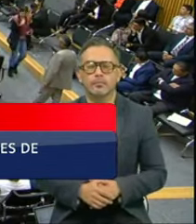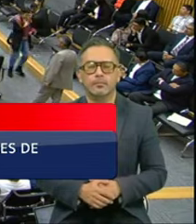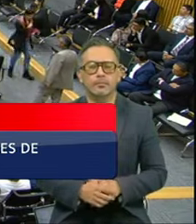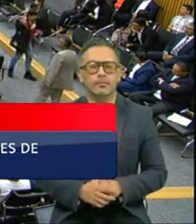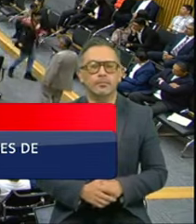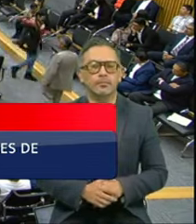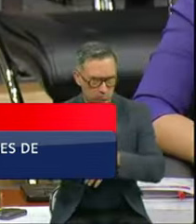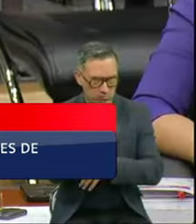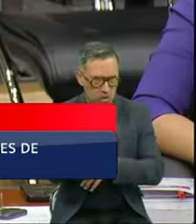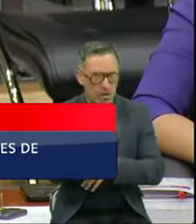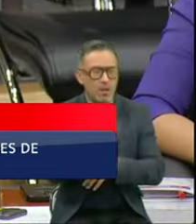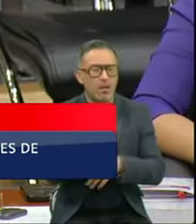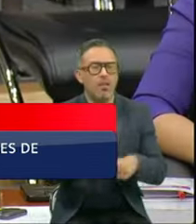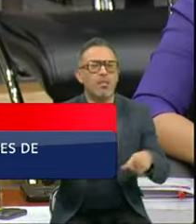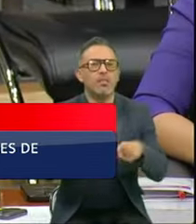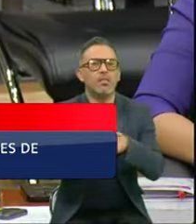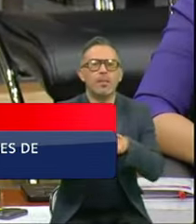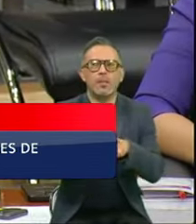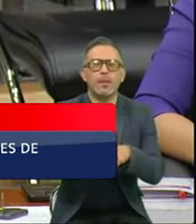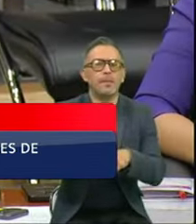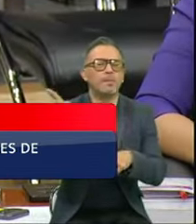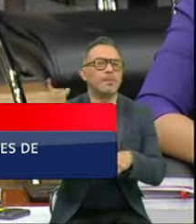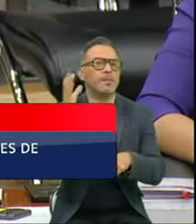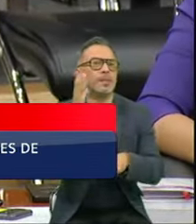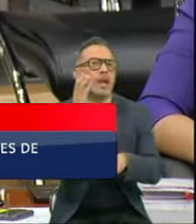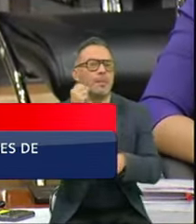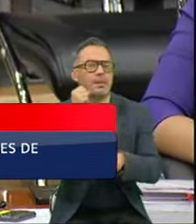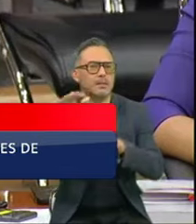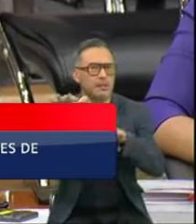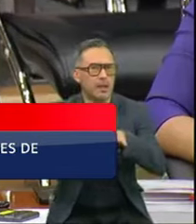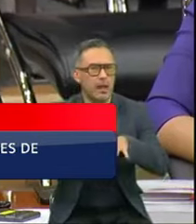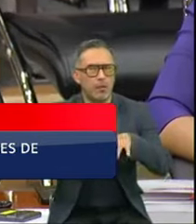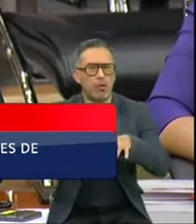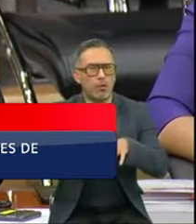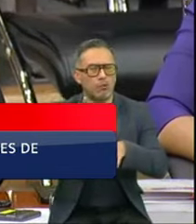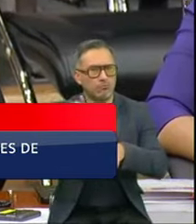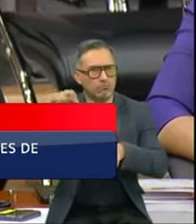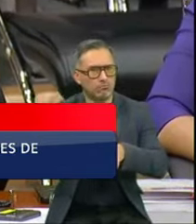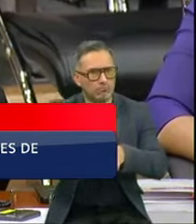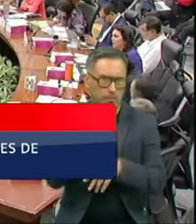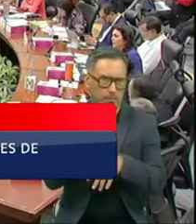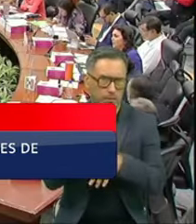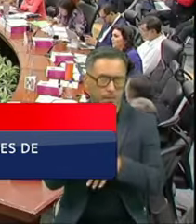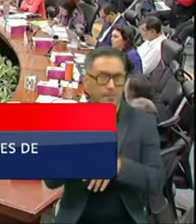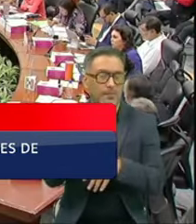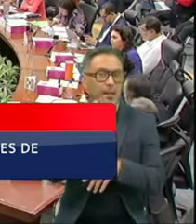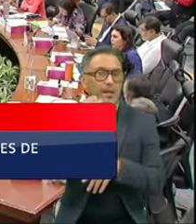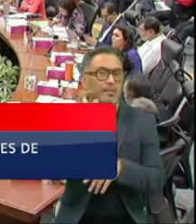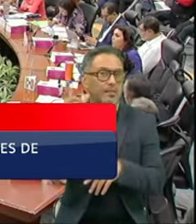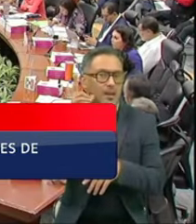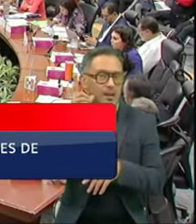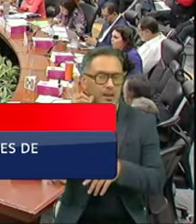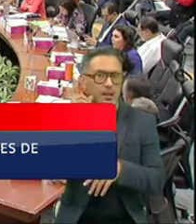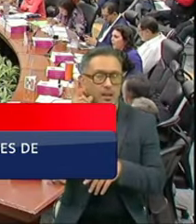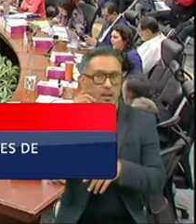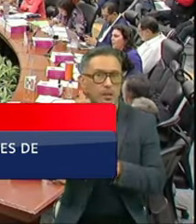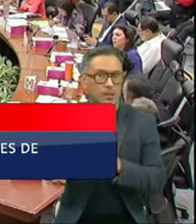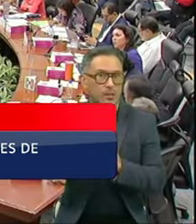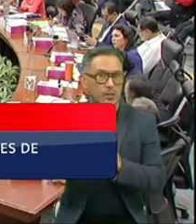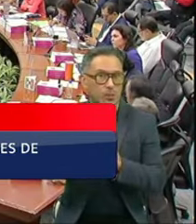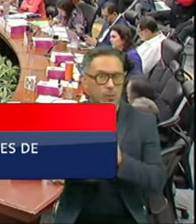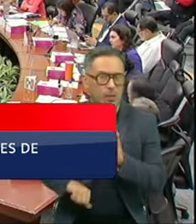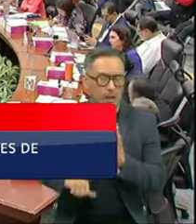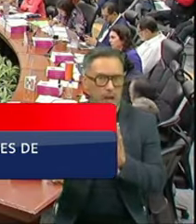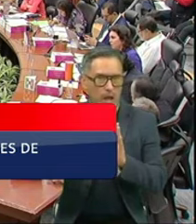en los juzgados locales se queda otro gran tanto de todas las las de todas